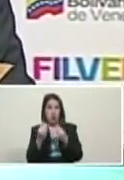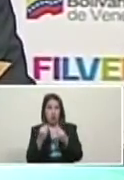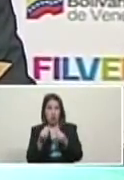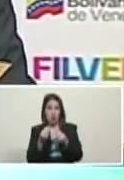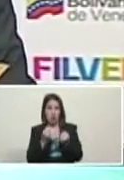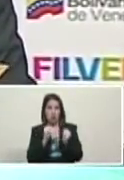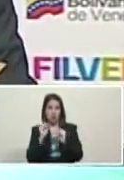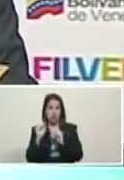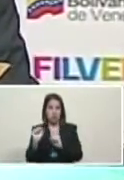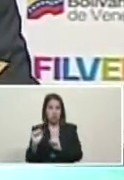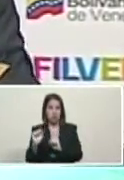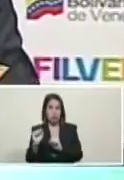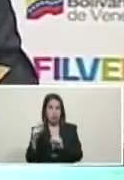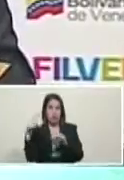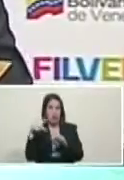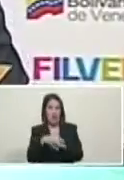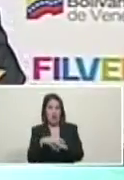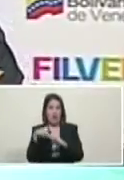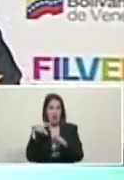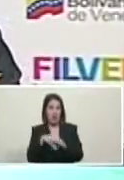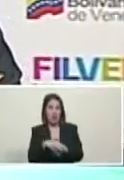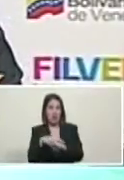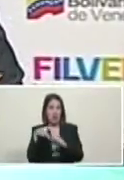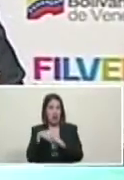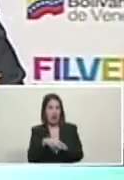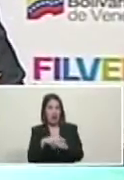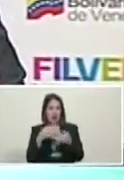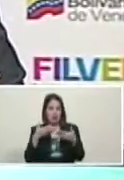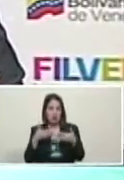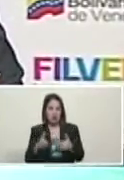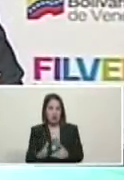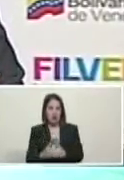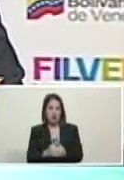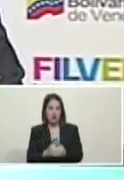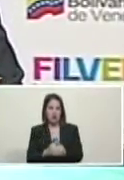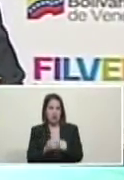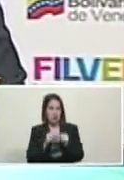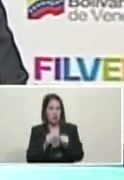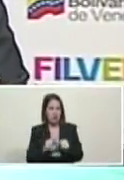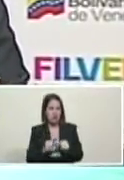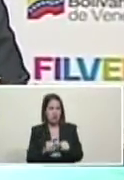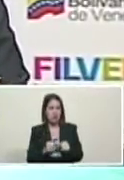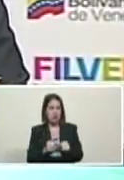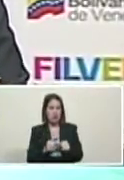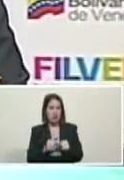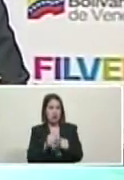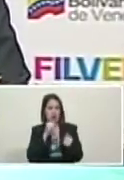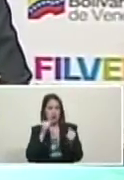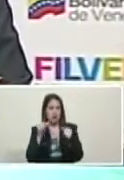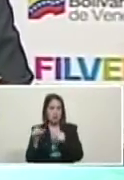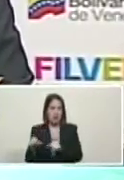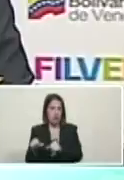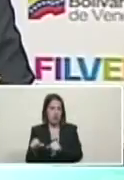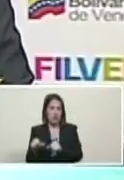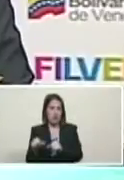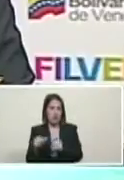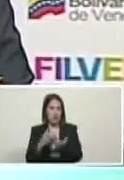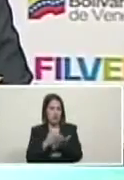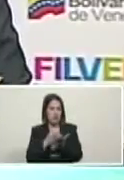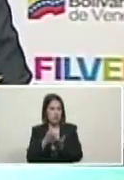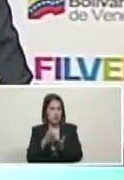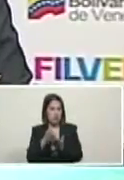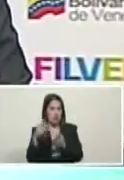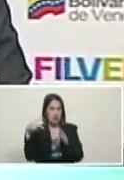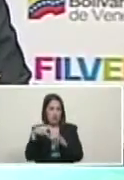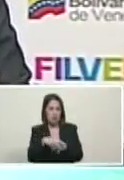identidad, de nuestra nacionalidad? ¿Vamos a seguir que se denigre, que se continúe